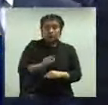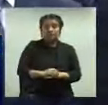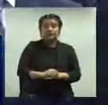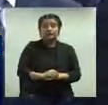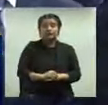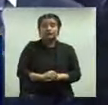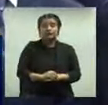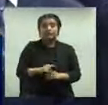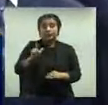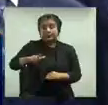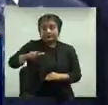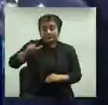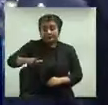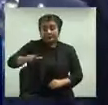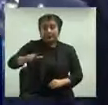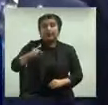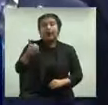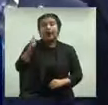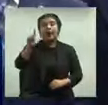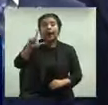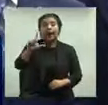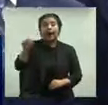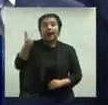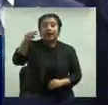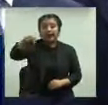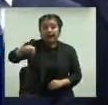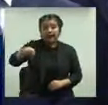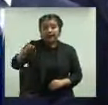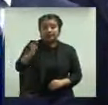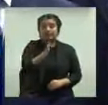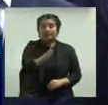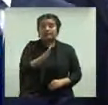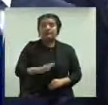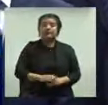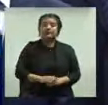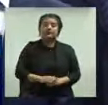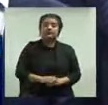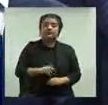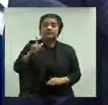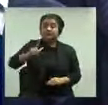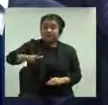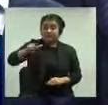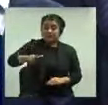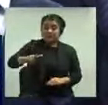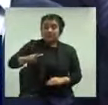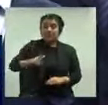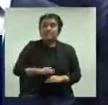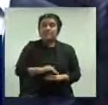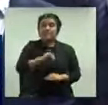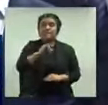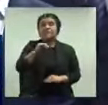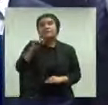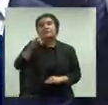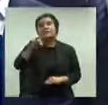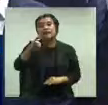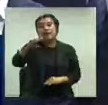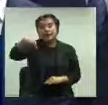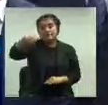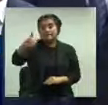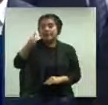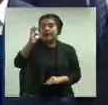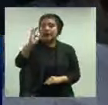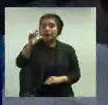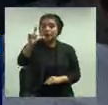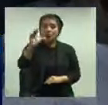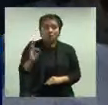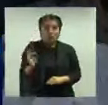Irías. Licenciado Alan Eduardo Sacor Barrios. Licenciado Harry Paolo Leal